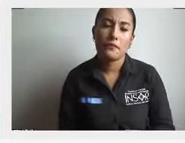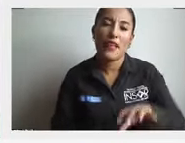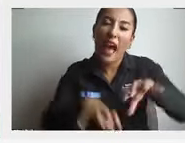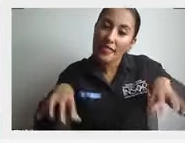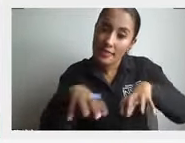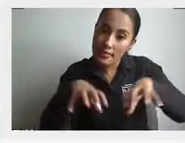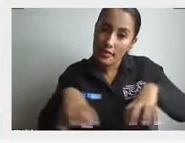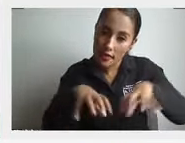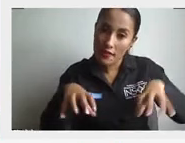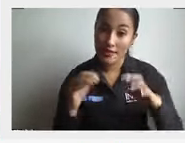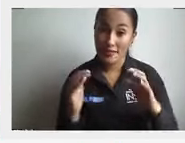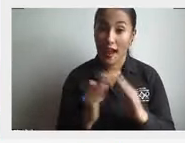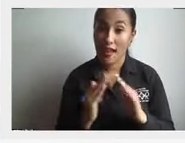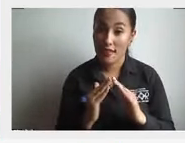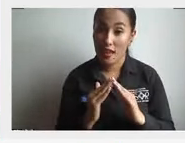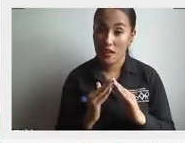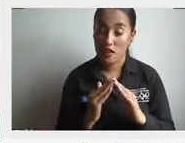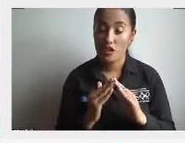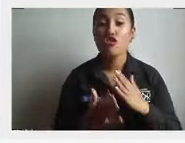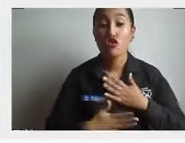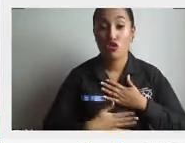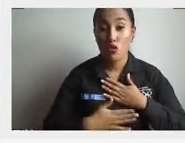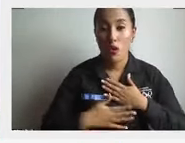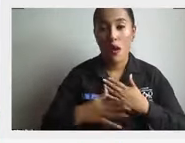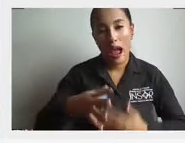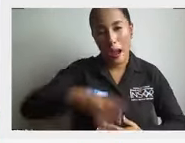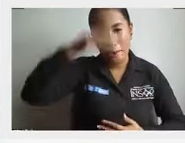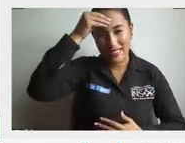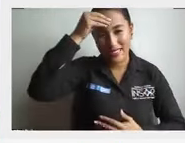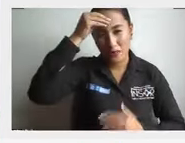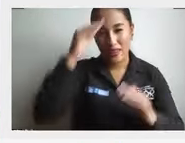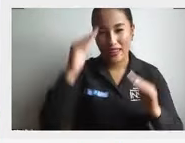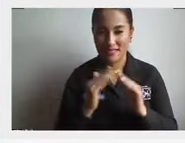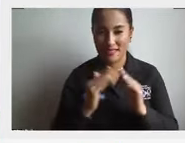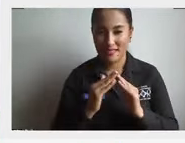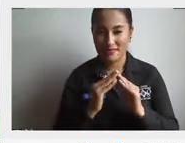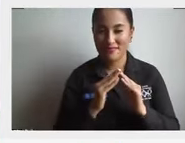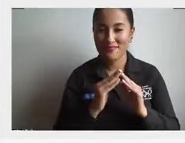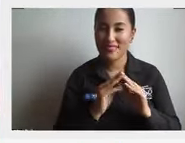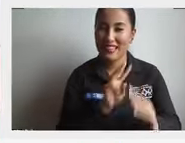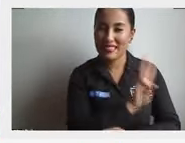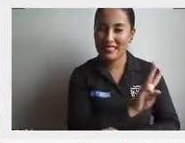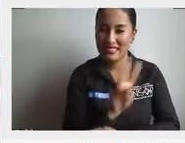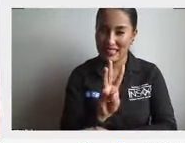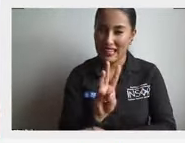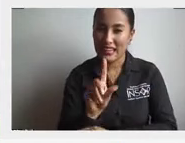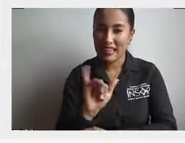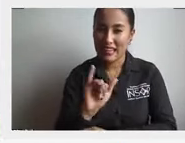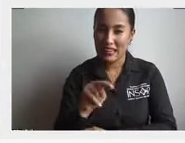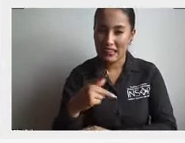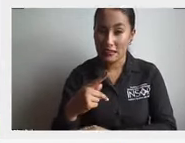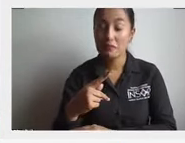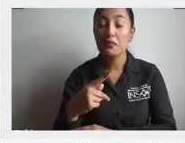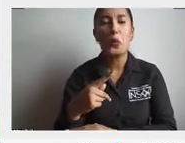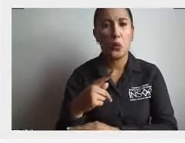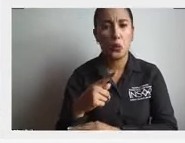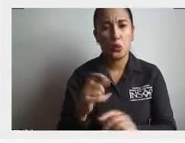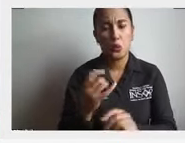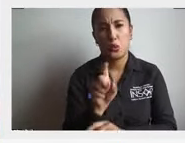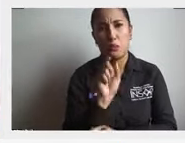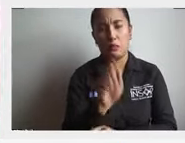Actividades de Casa, Yo Aprendo en Casa, se llama Link, y es súper fácil de leer, o sea,